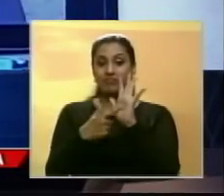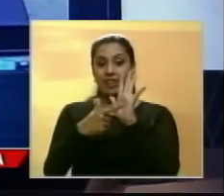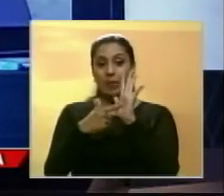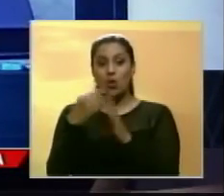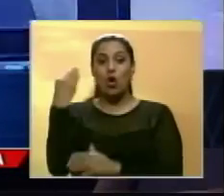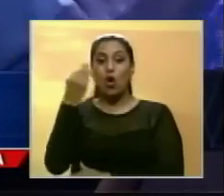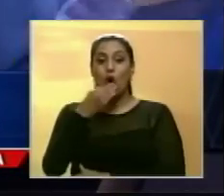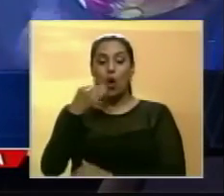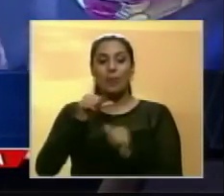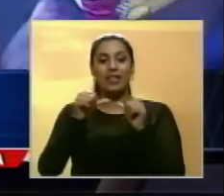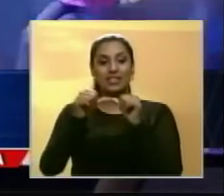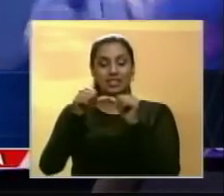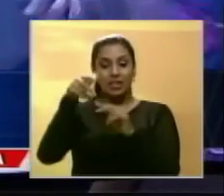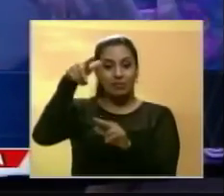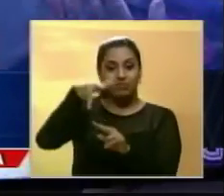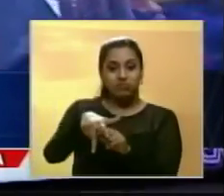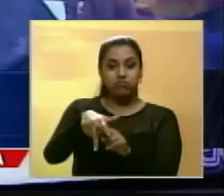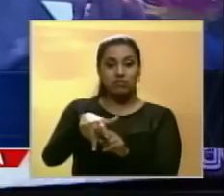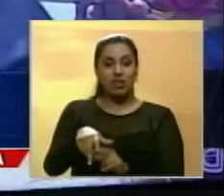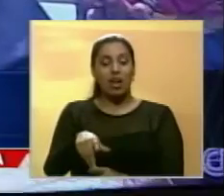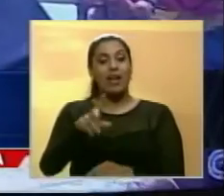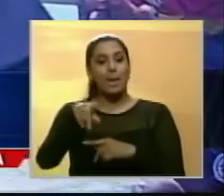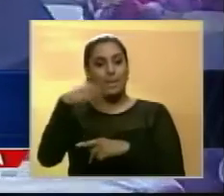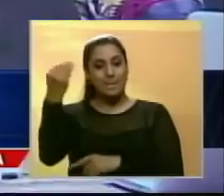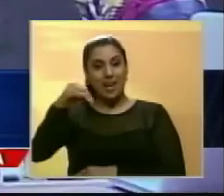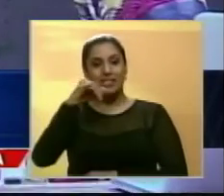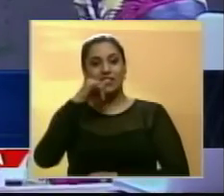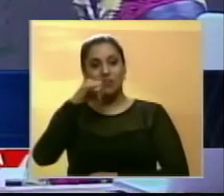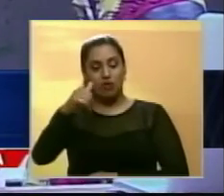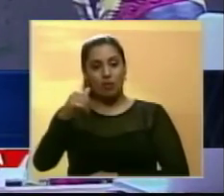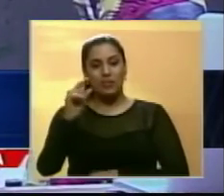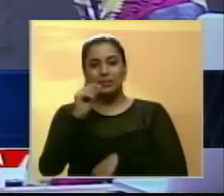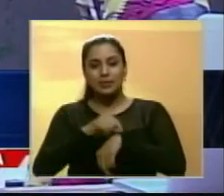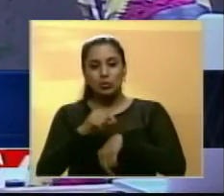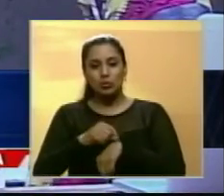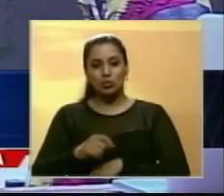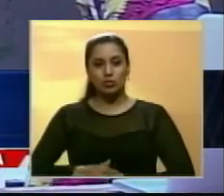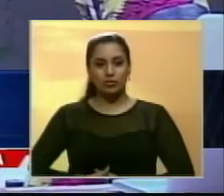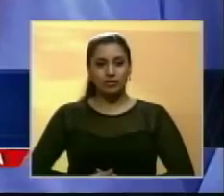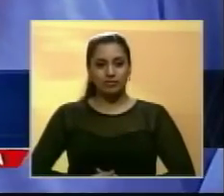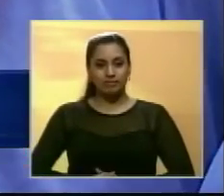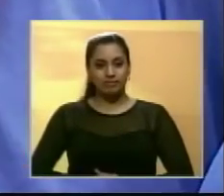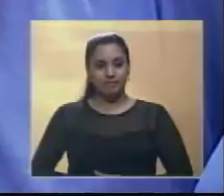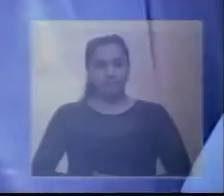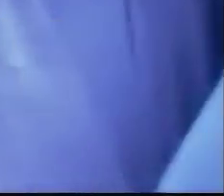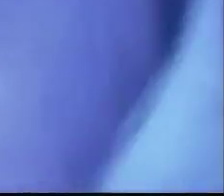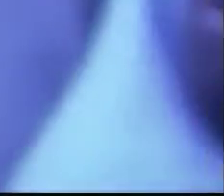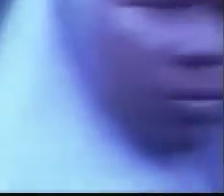que jóvenes permanecen bajo su poder. Más información en tan solo minutos.